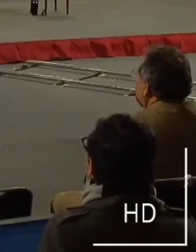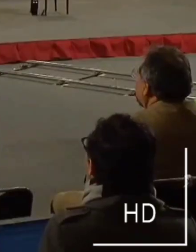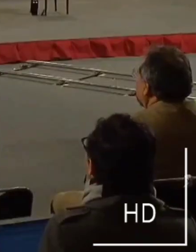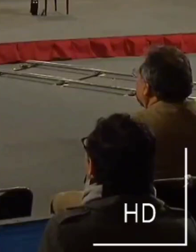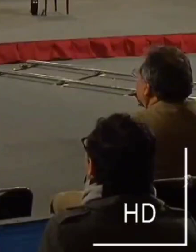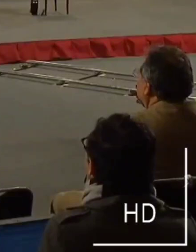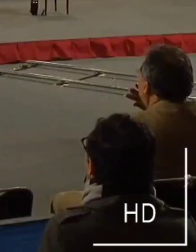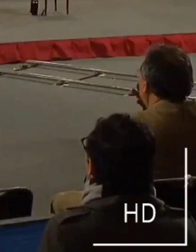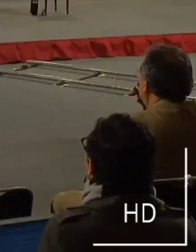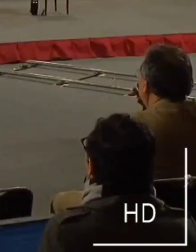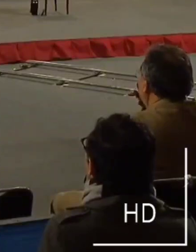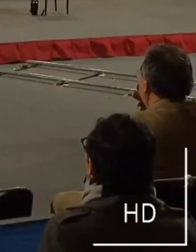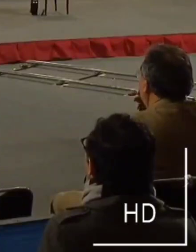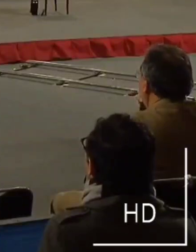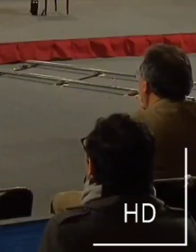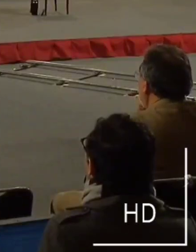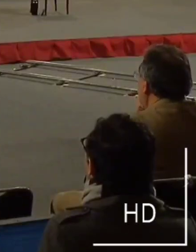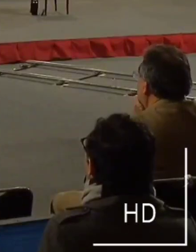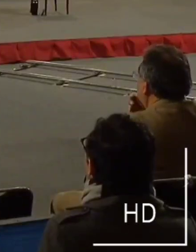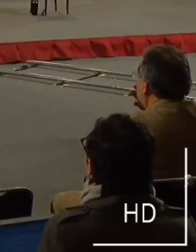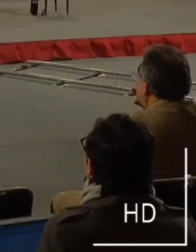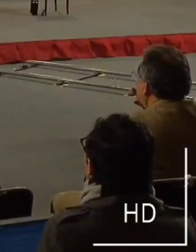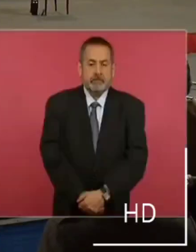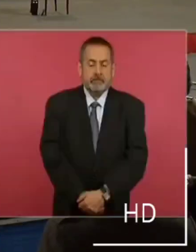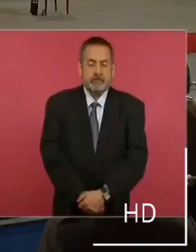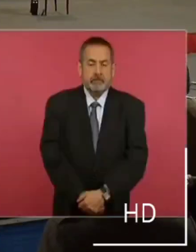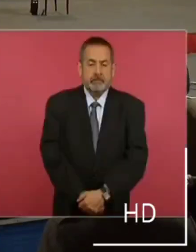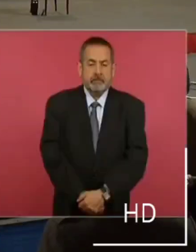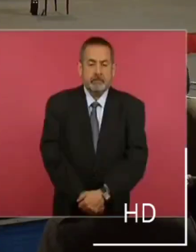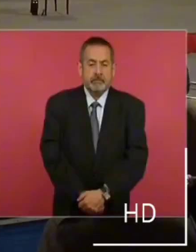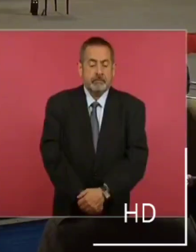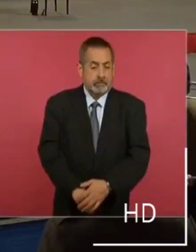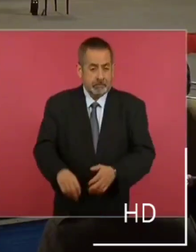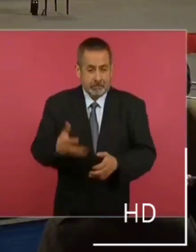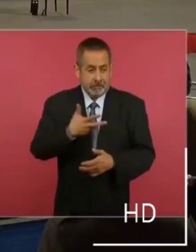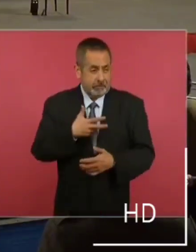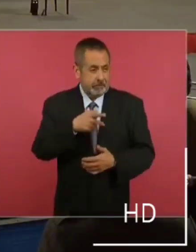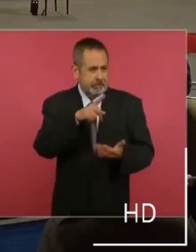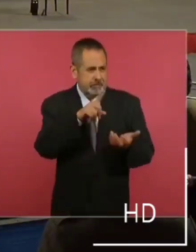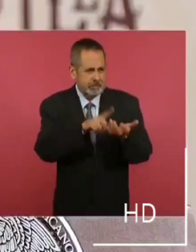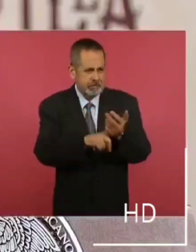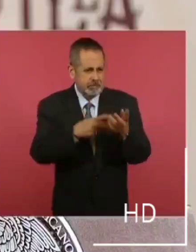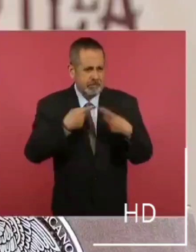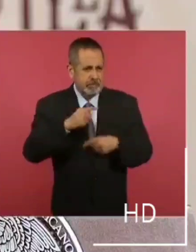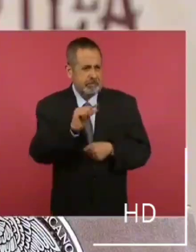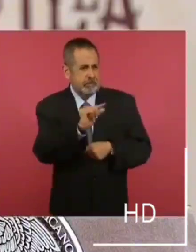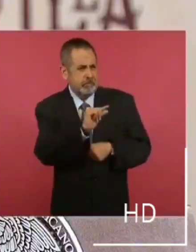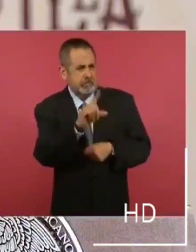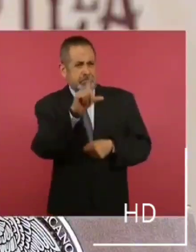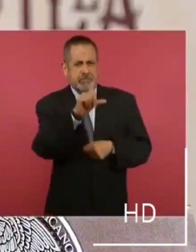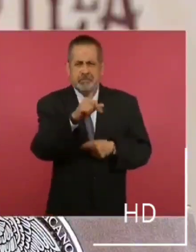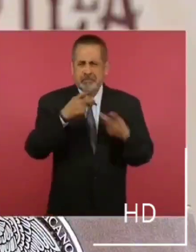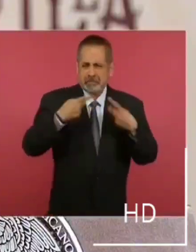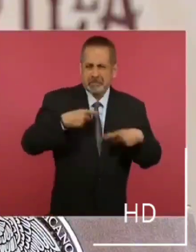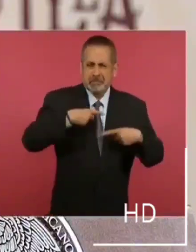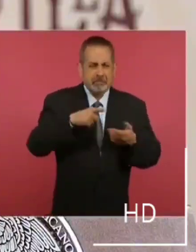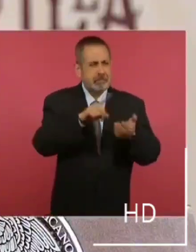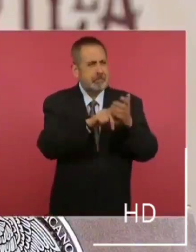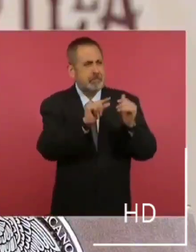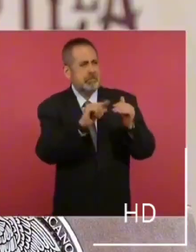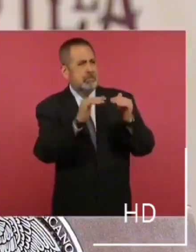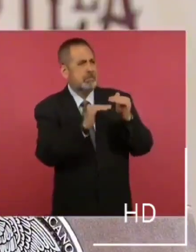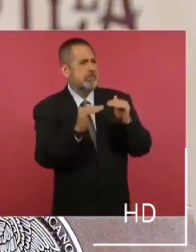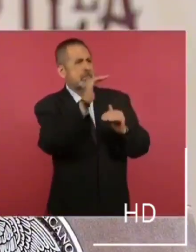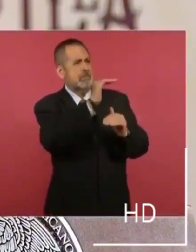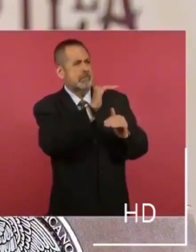Federal. Así como se oye, personas públicas superiores, así les llaman, burocracia